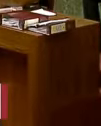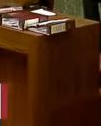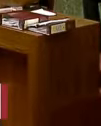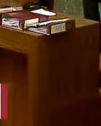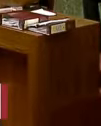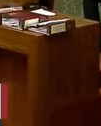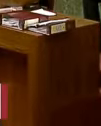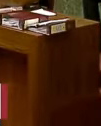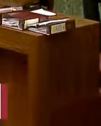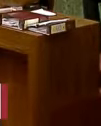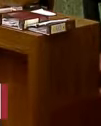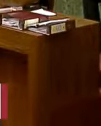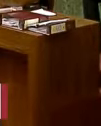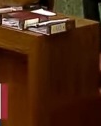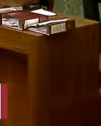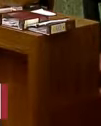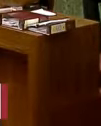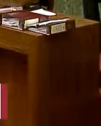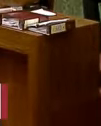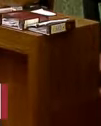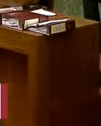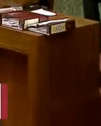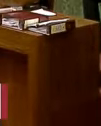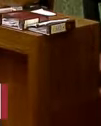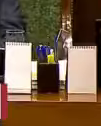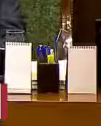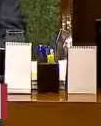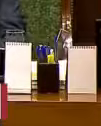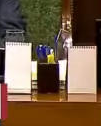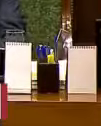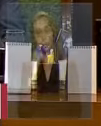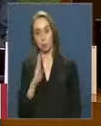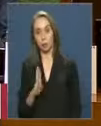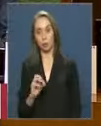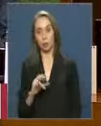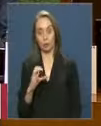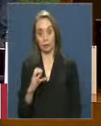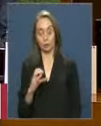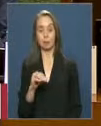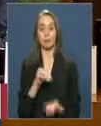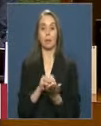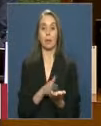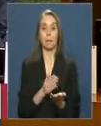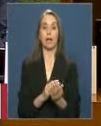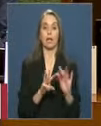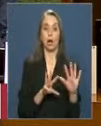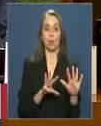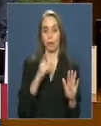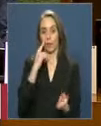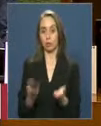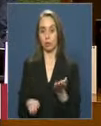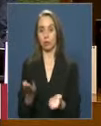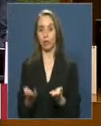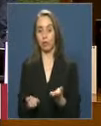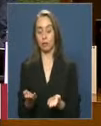por el Senado, cuya votación separada ha sido solicitada por el diputado señor Gabriel Boric, que consta en las páginas 9 del comparado